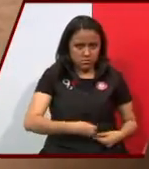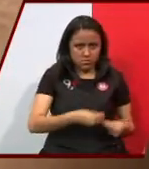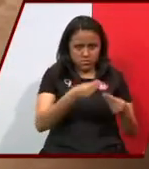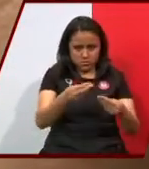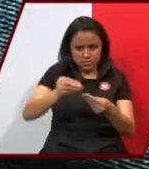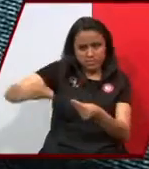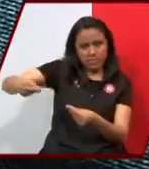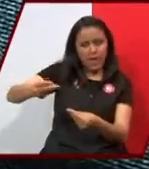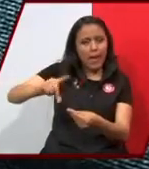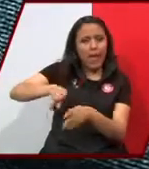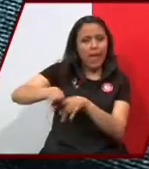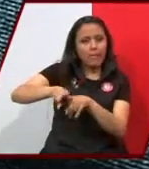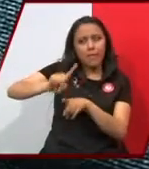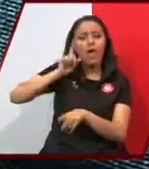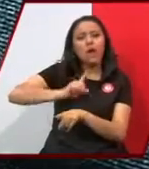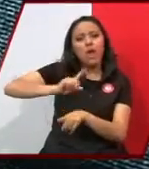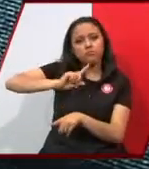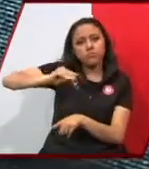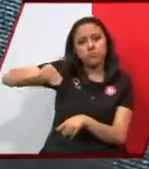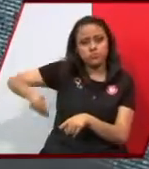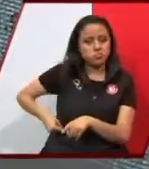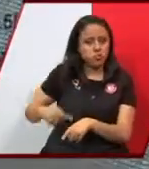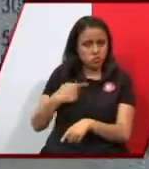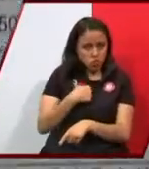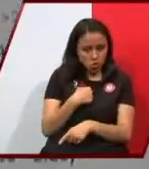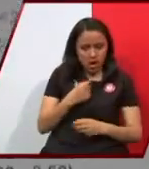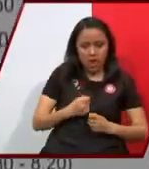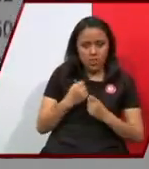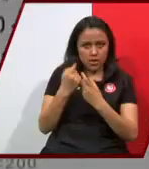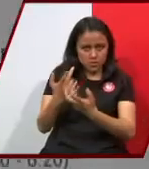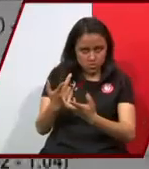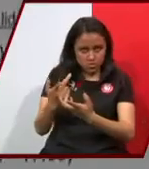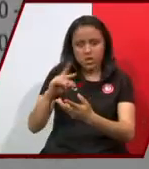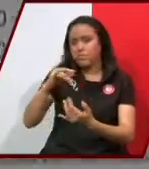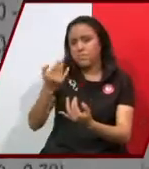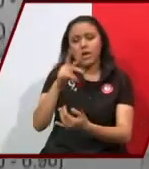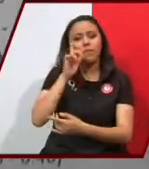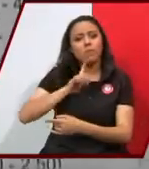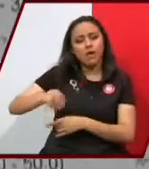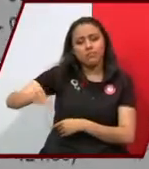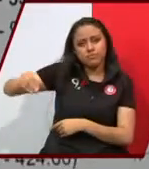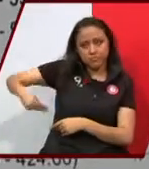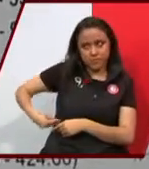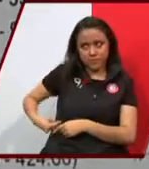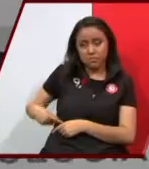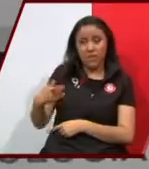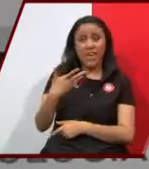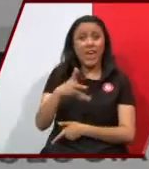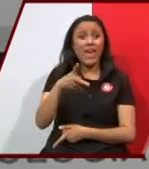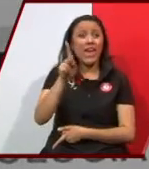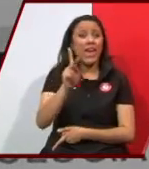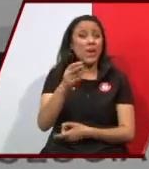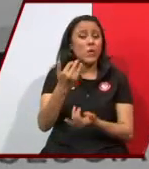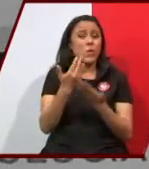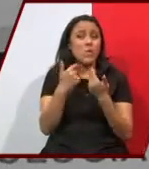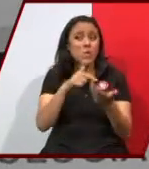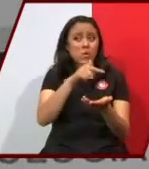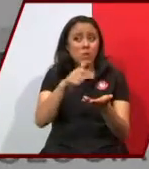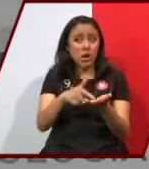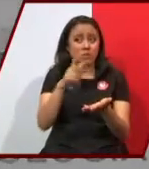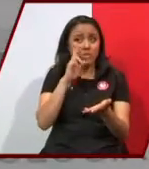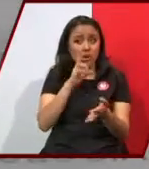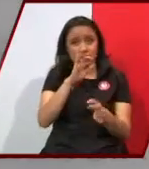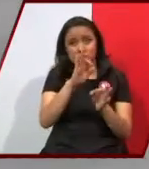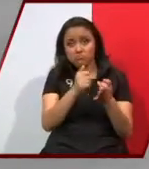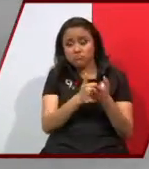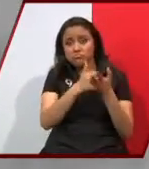tenemos lo que son la parte de los estudios, pero como no están disponibles los quirófanos, no se puede llevar a cabo la